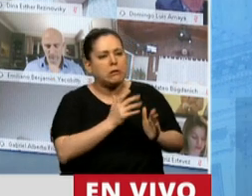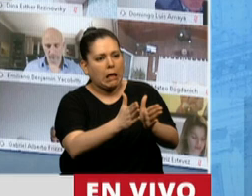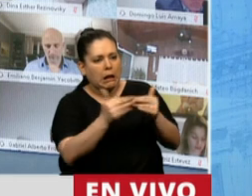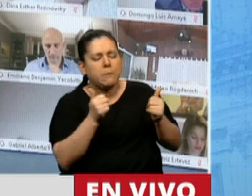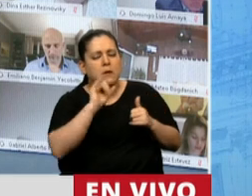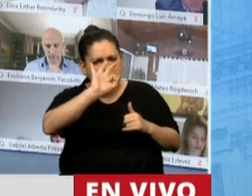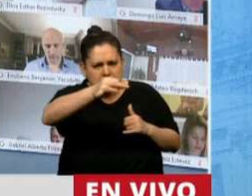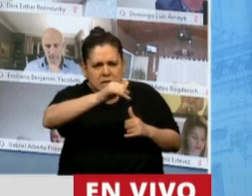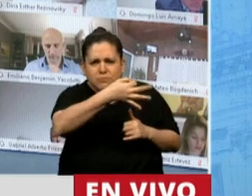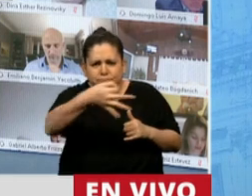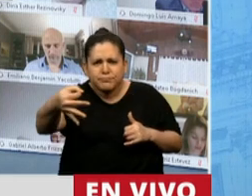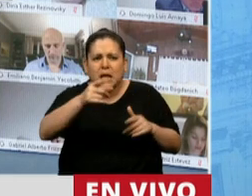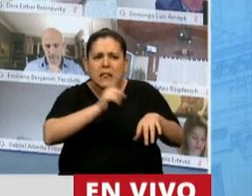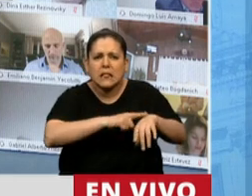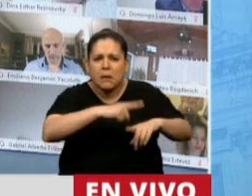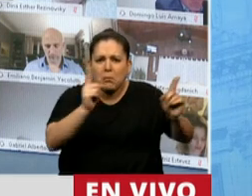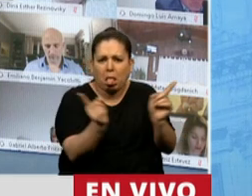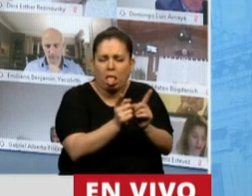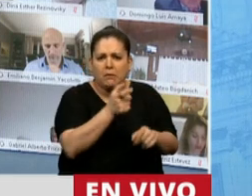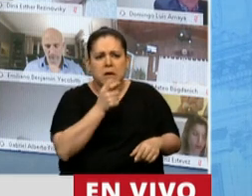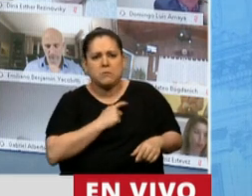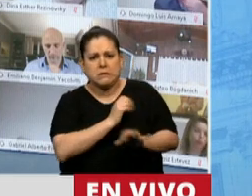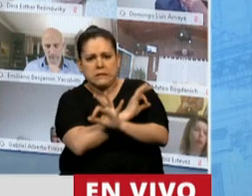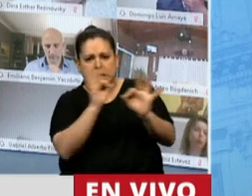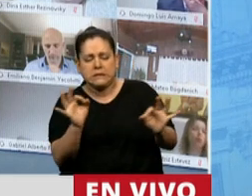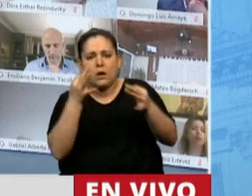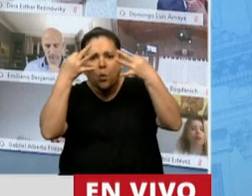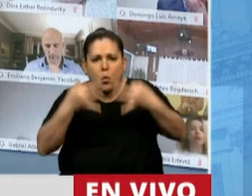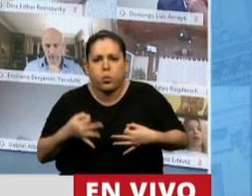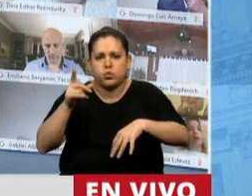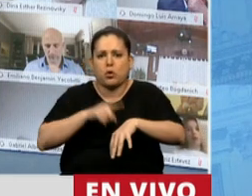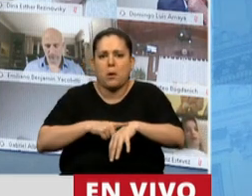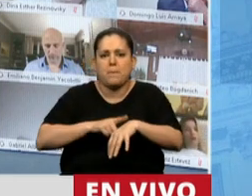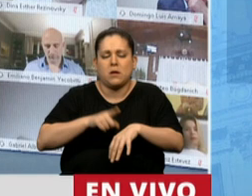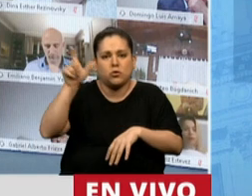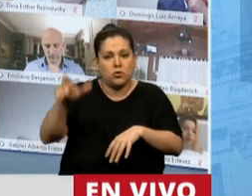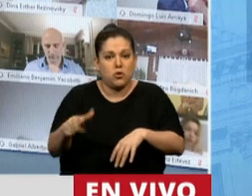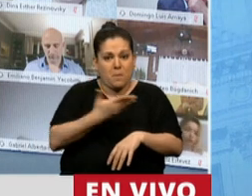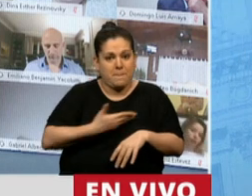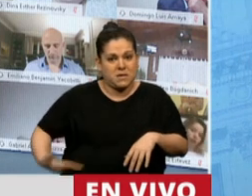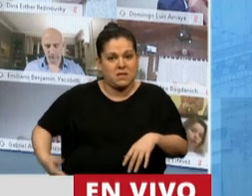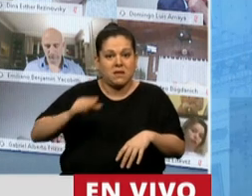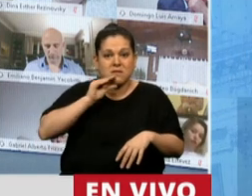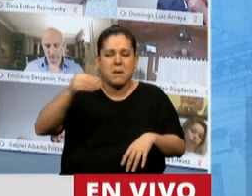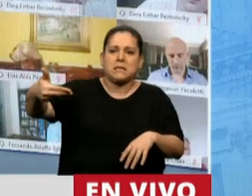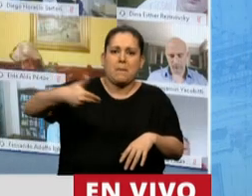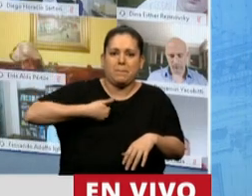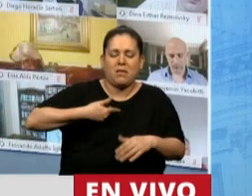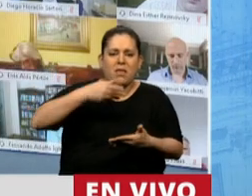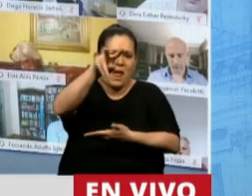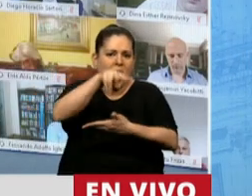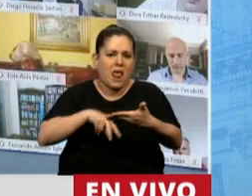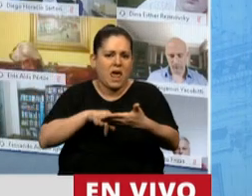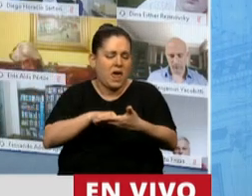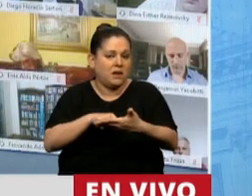era poco tiempo pero no tuve la respuesta y vino el momento en que usted me pidió que yo lea Cómo quedaba el dictamen y